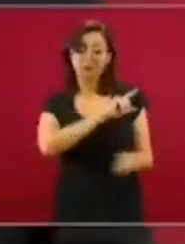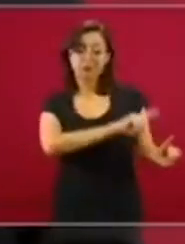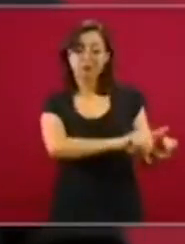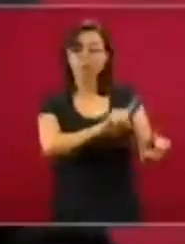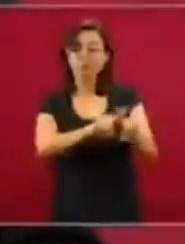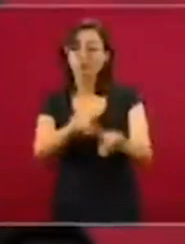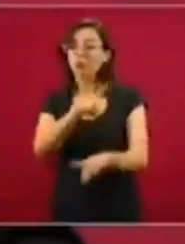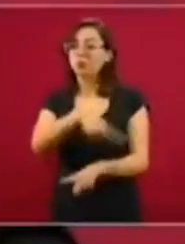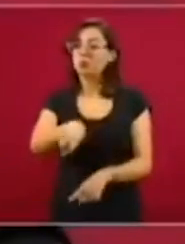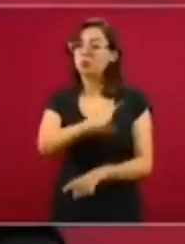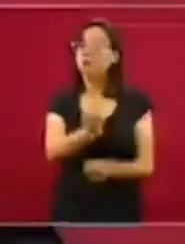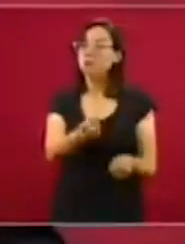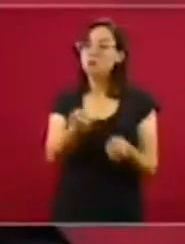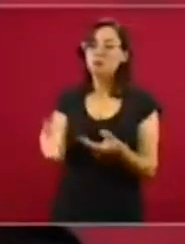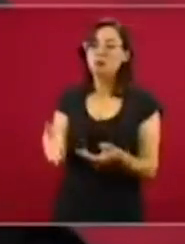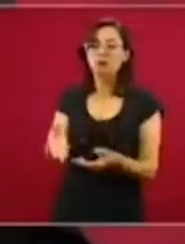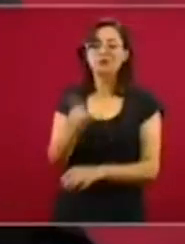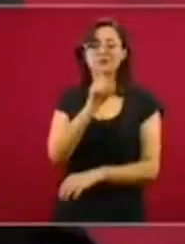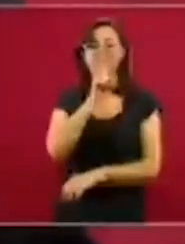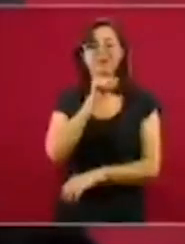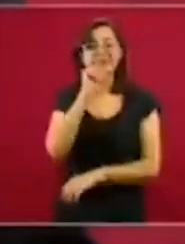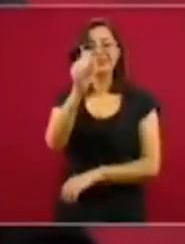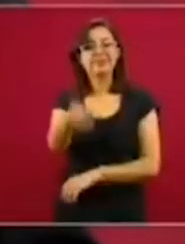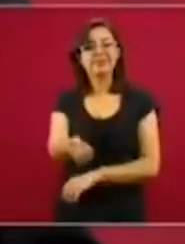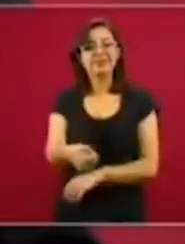no aportaban nada.